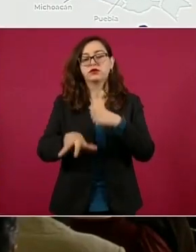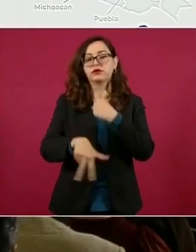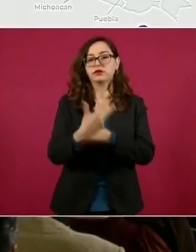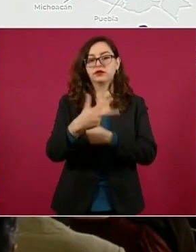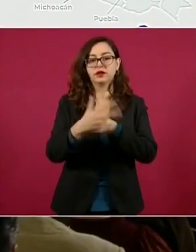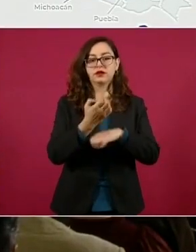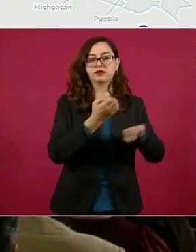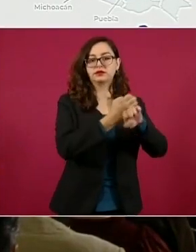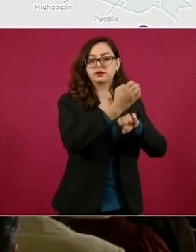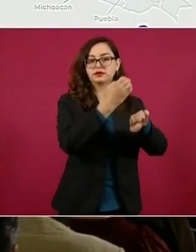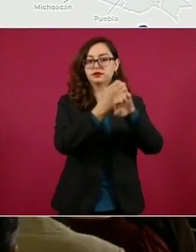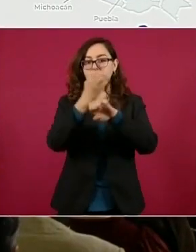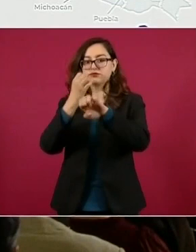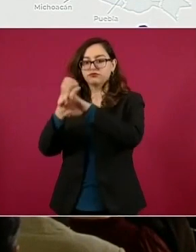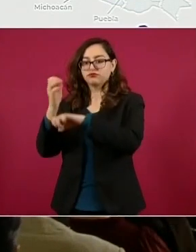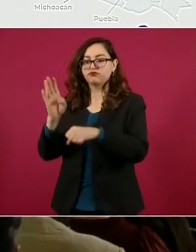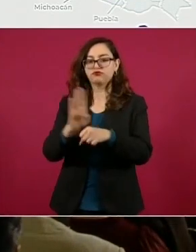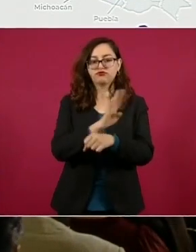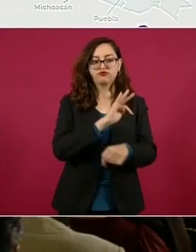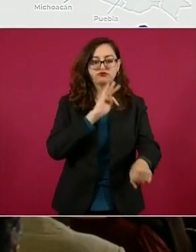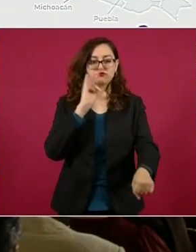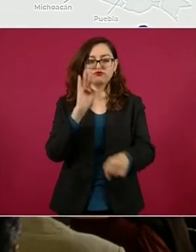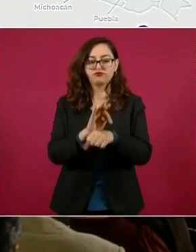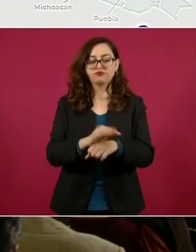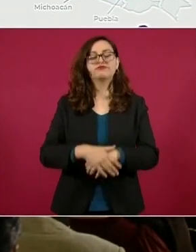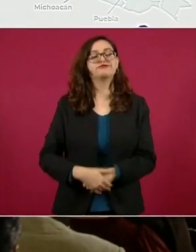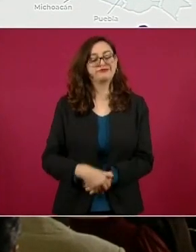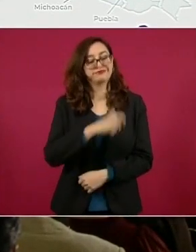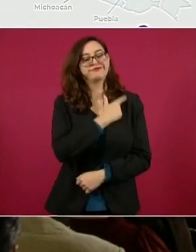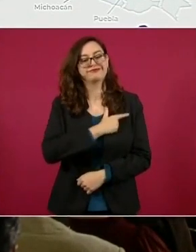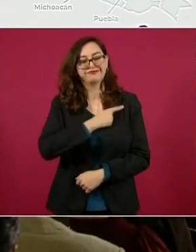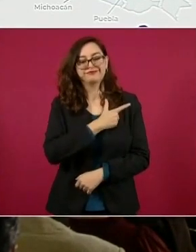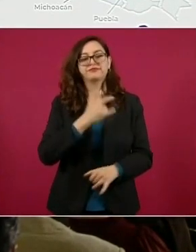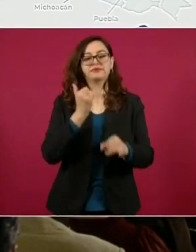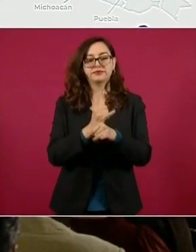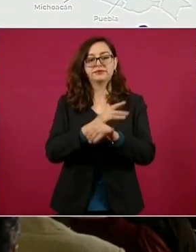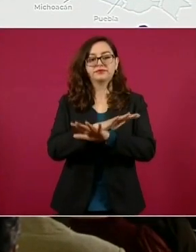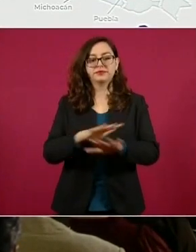resultado me da mucho gusto informar señor presidente de